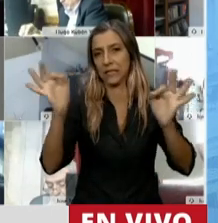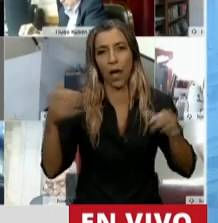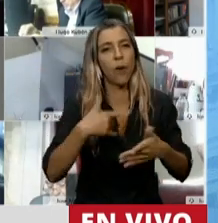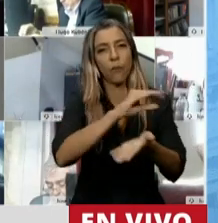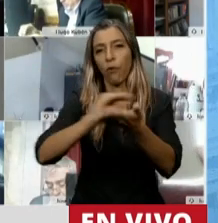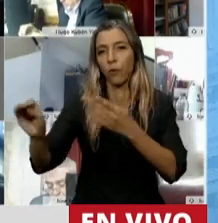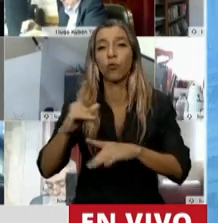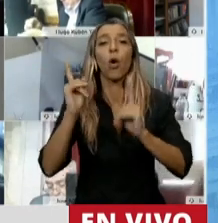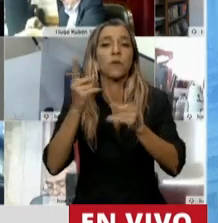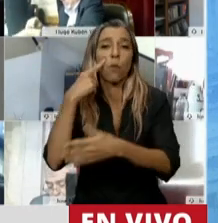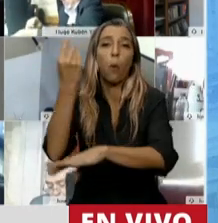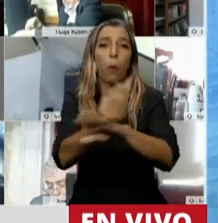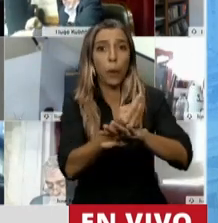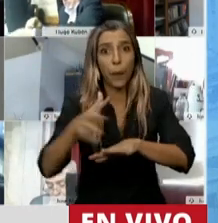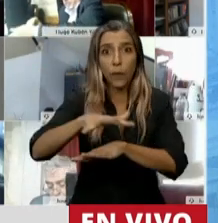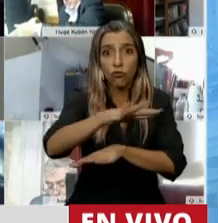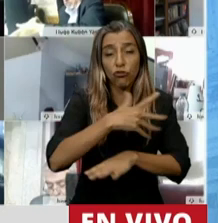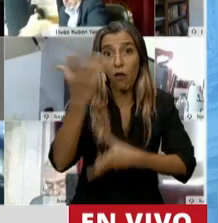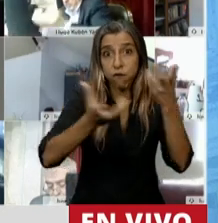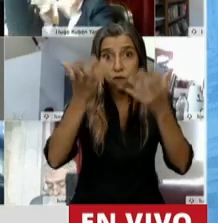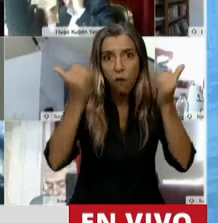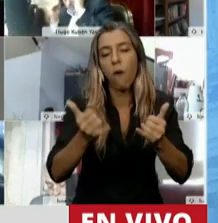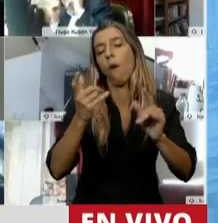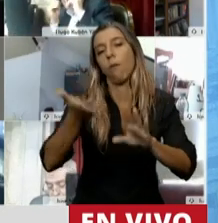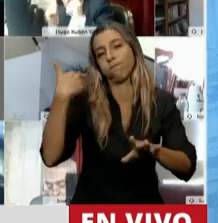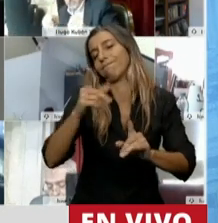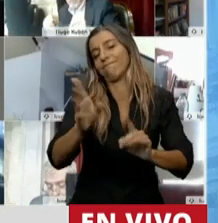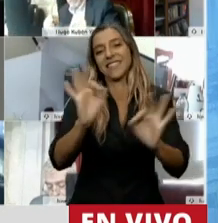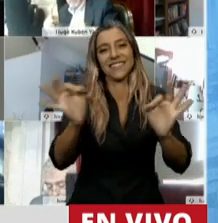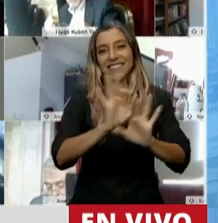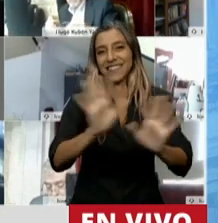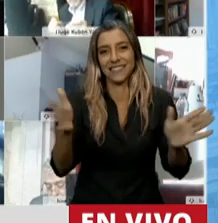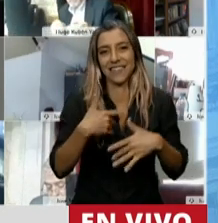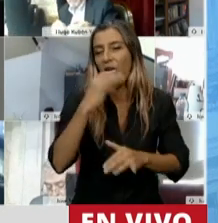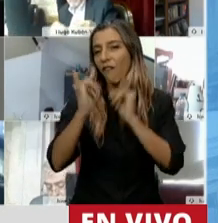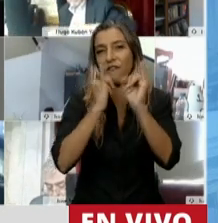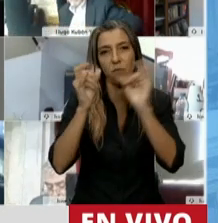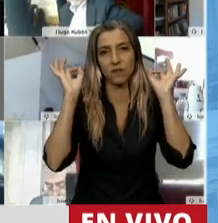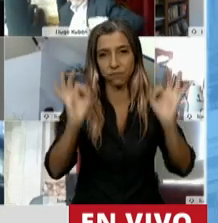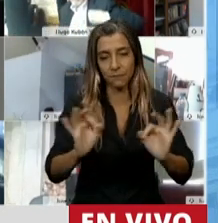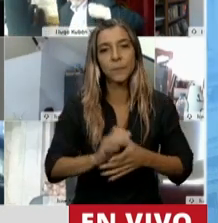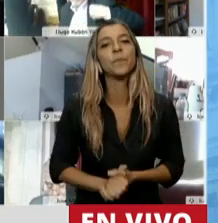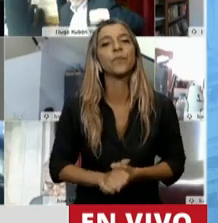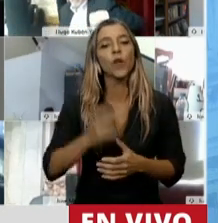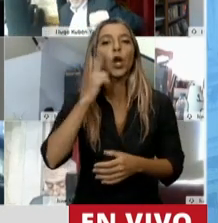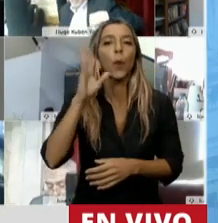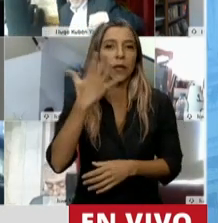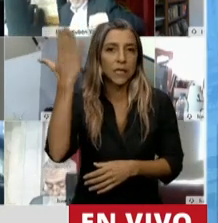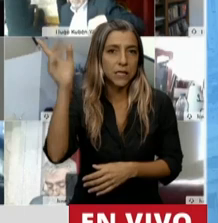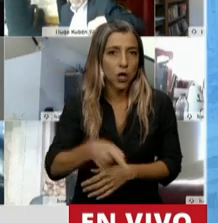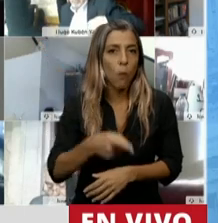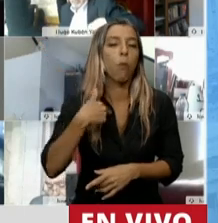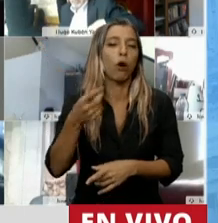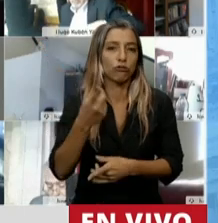diputadas que viven en los lugares donde se prendieron fuego, todos hablamos de eso. El 95% de esos incendios, según